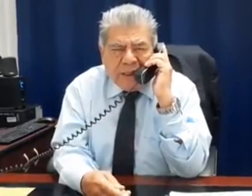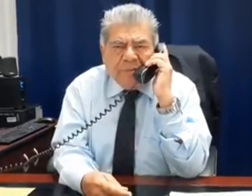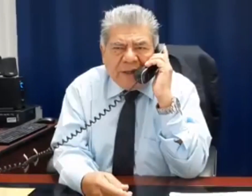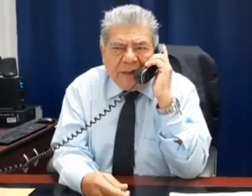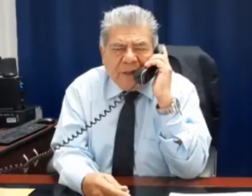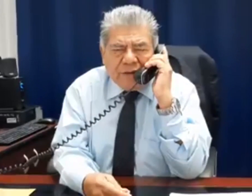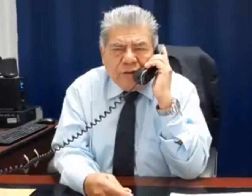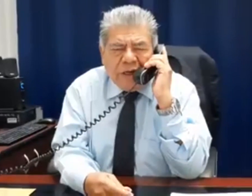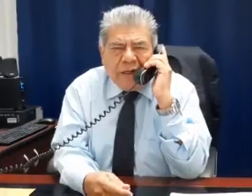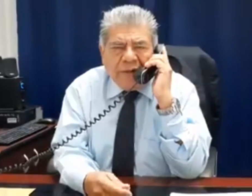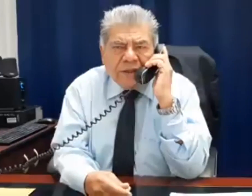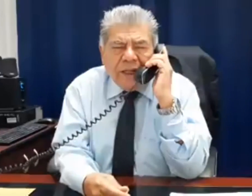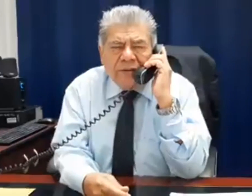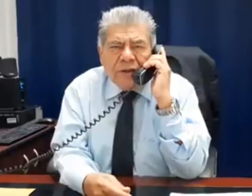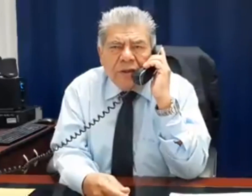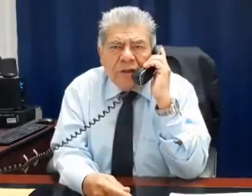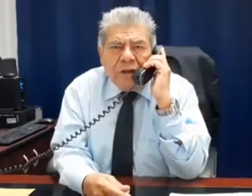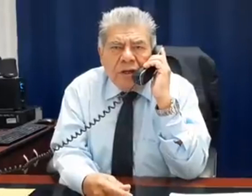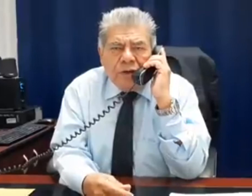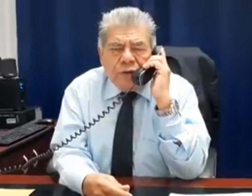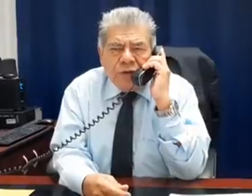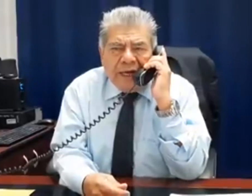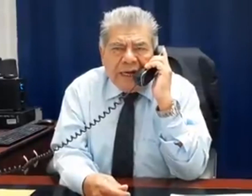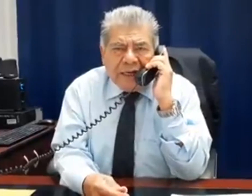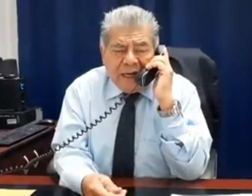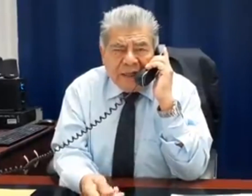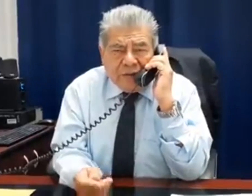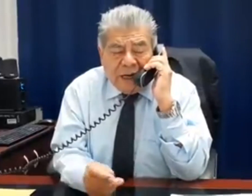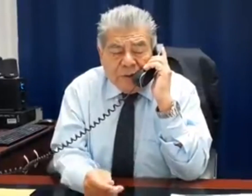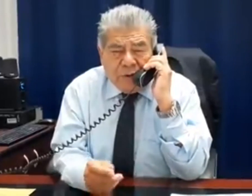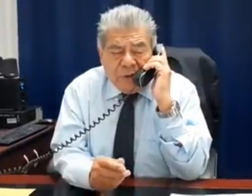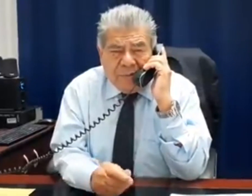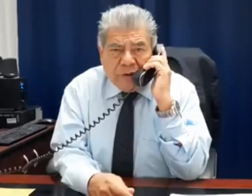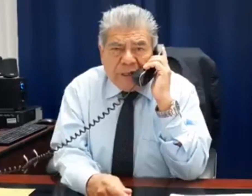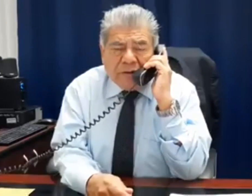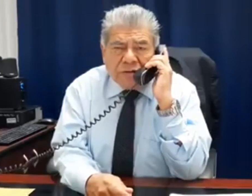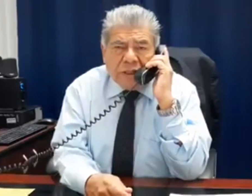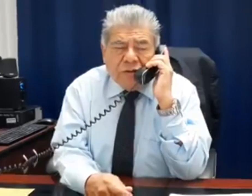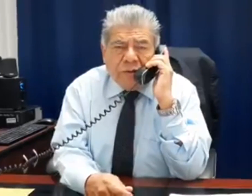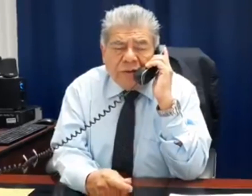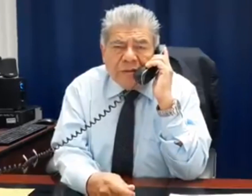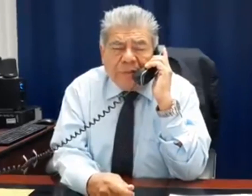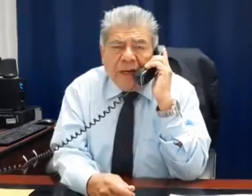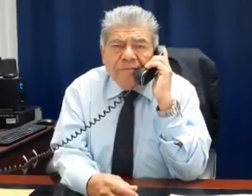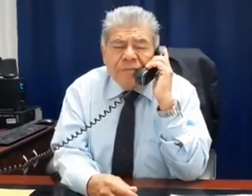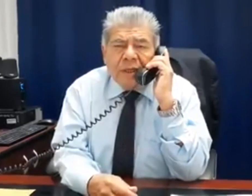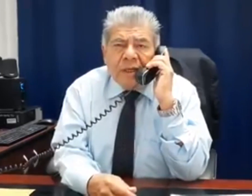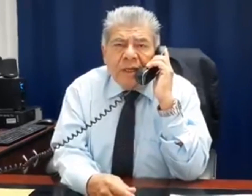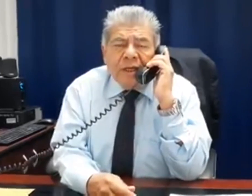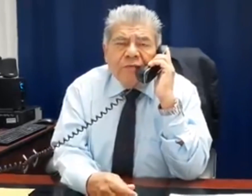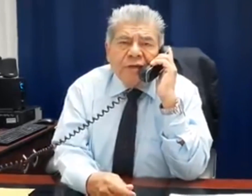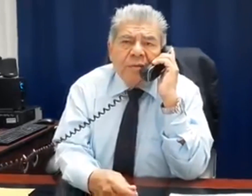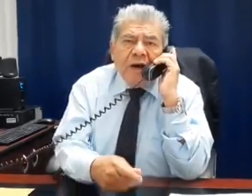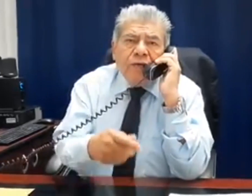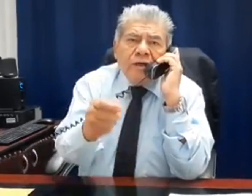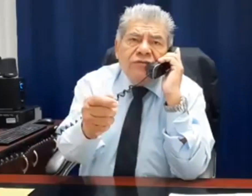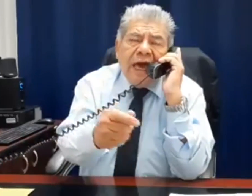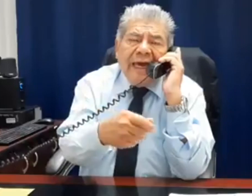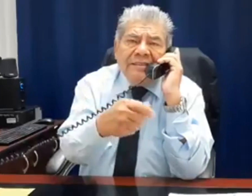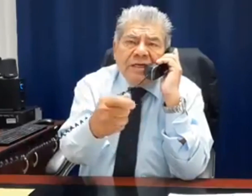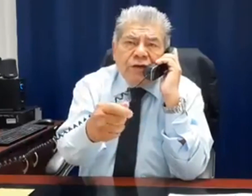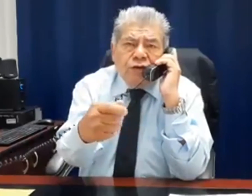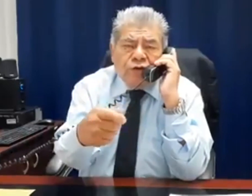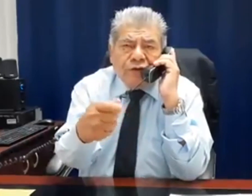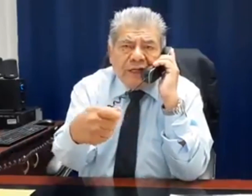casos en el Departamento de la Libertad donde hay alcaldes con algunos miembros del Consejo Municipal que firmaron